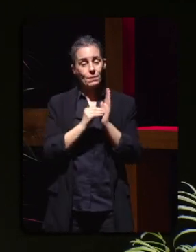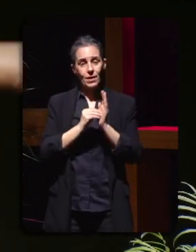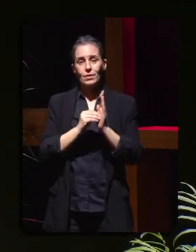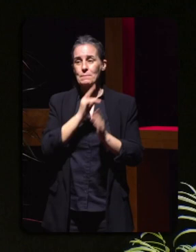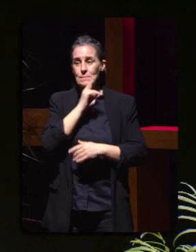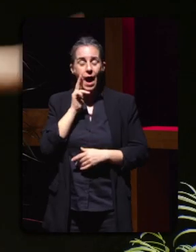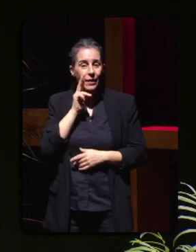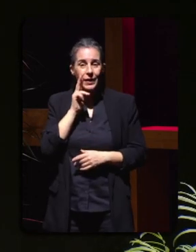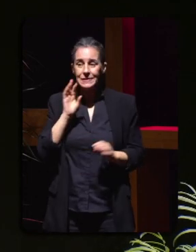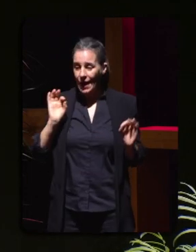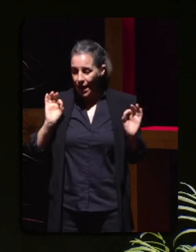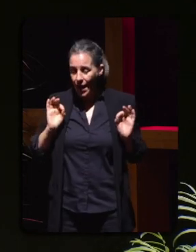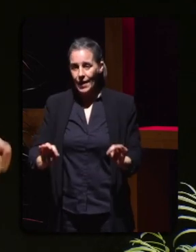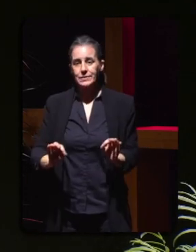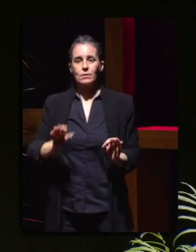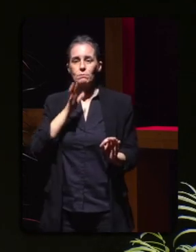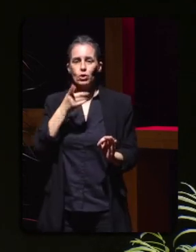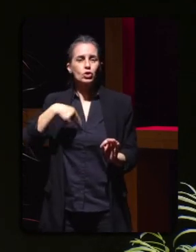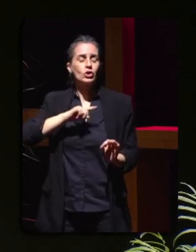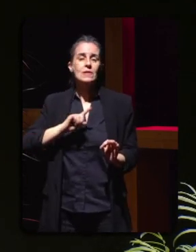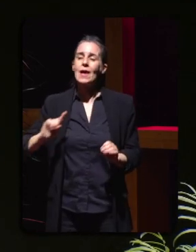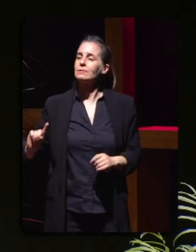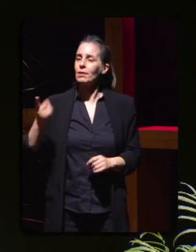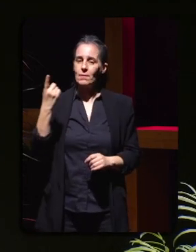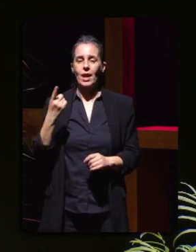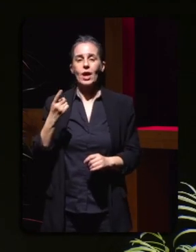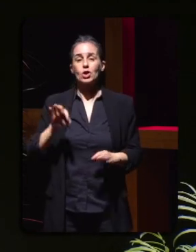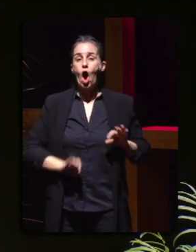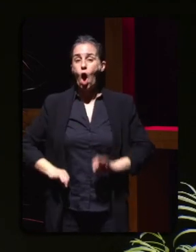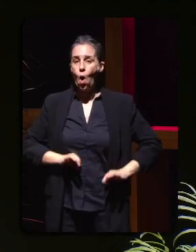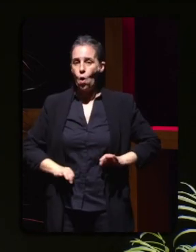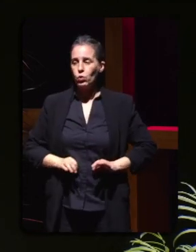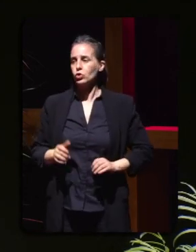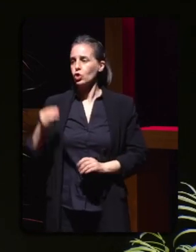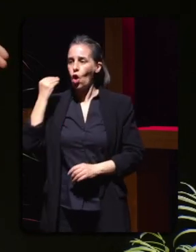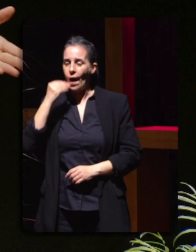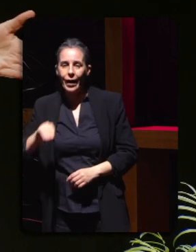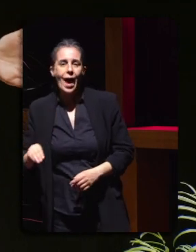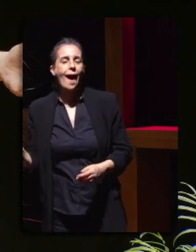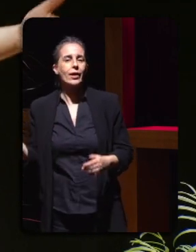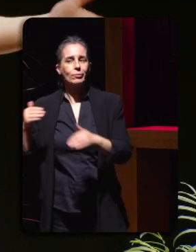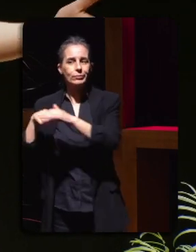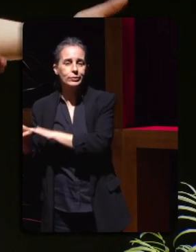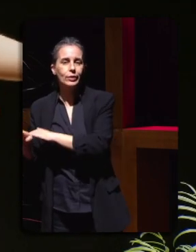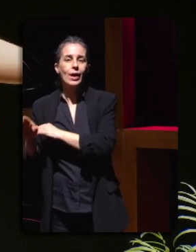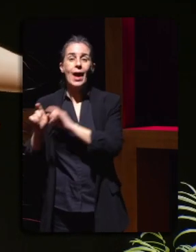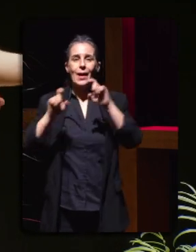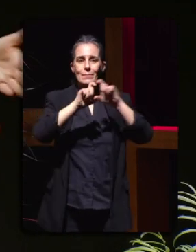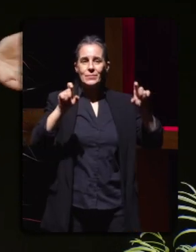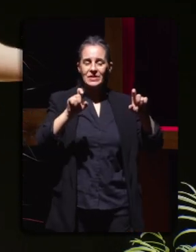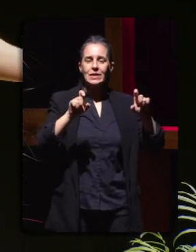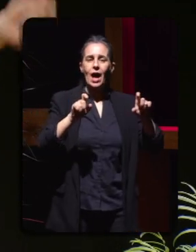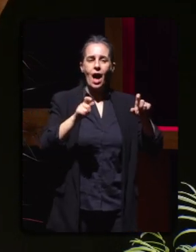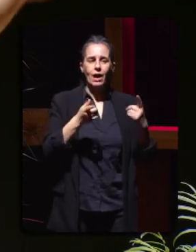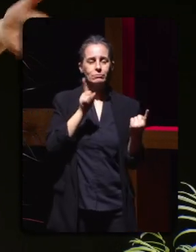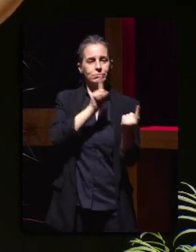porque somos las primeras en congelar nuestros óvulos somos las primeras a las que una empresa les va a sentar para decirles